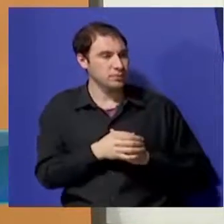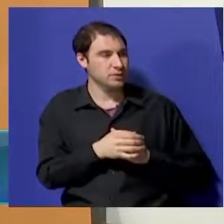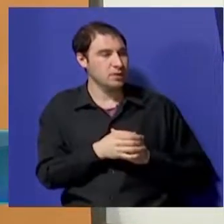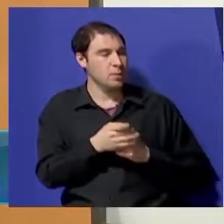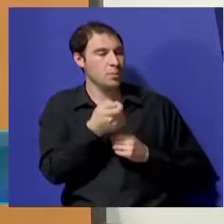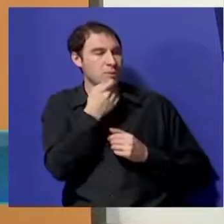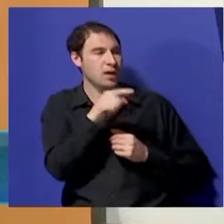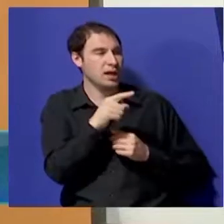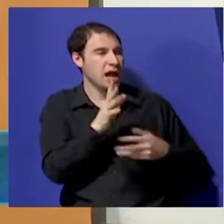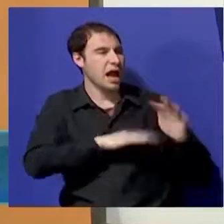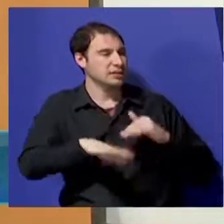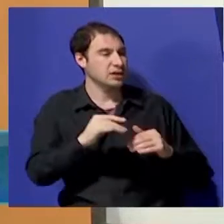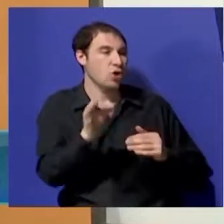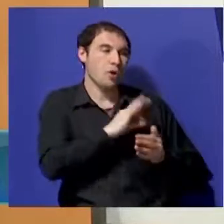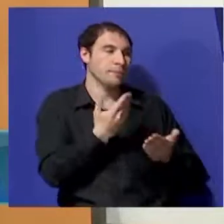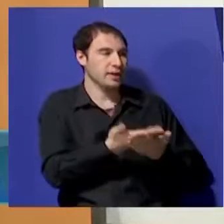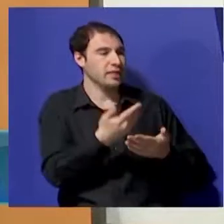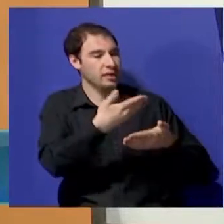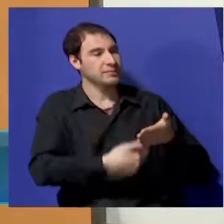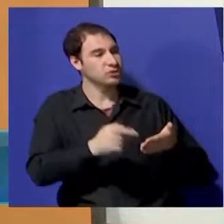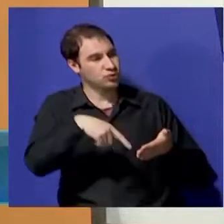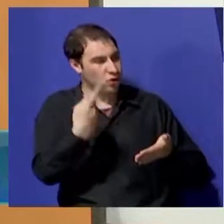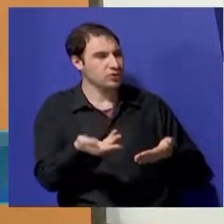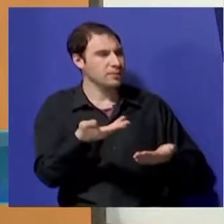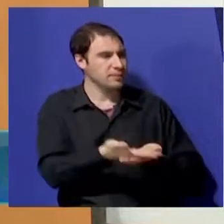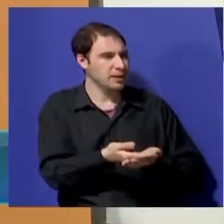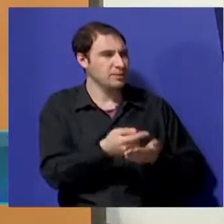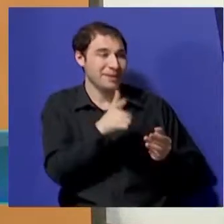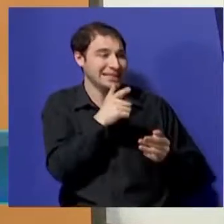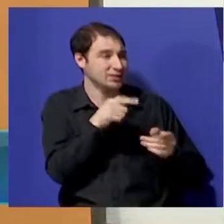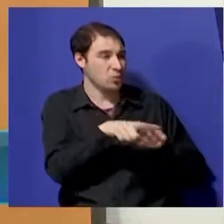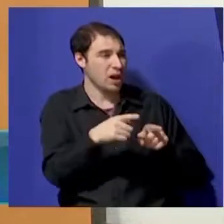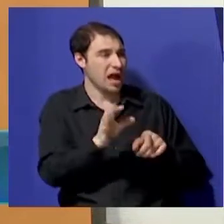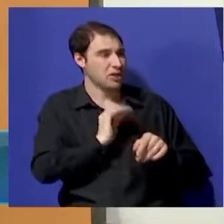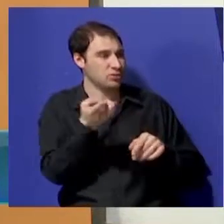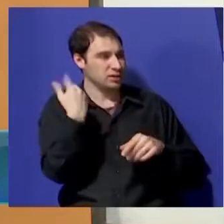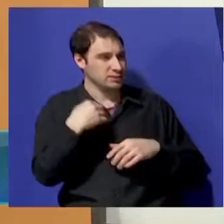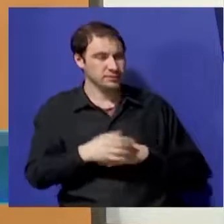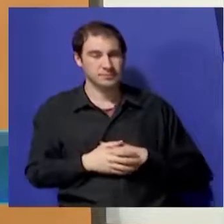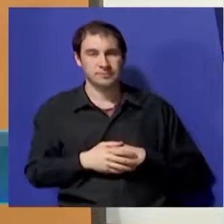están pensando realizar o pedir otros estudios similares a los que realizaron hace un año atrás.